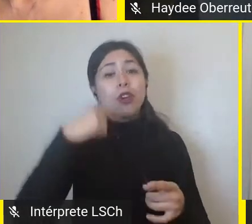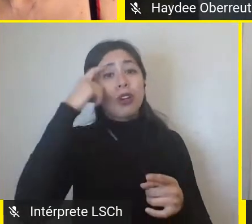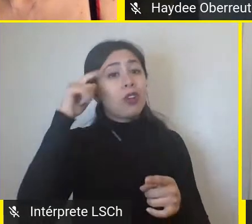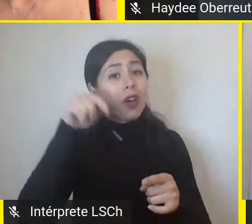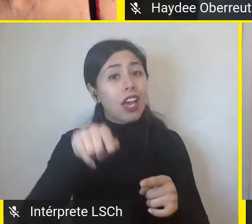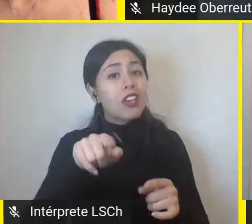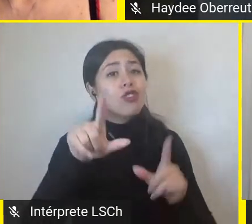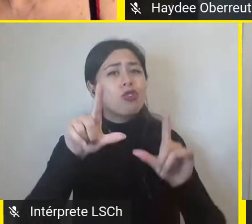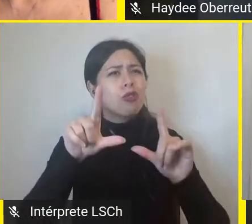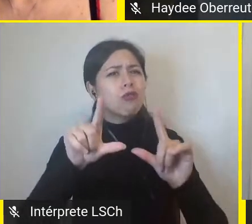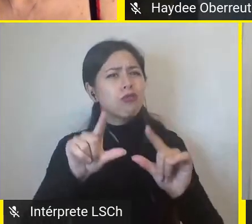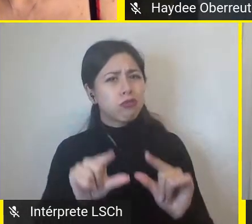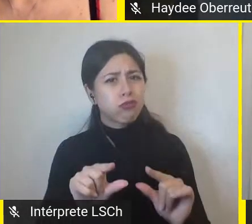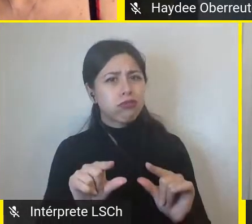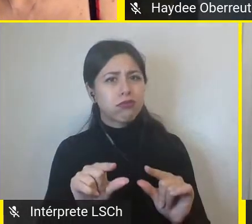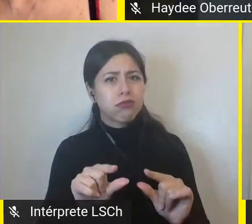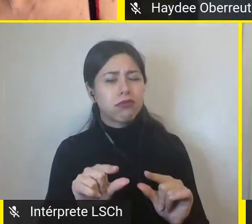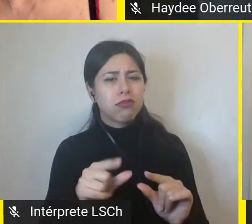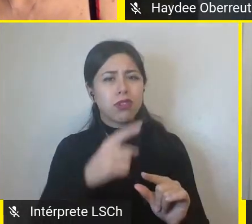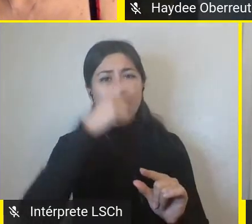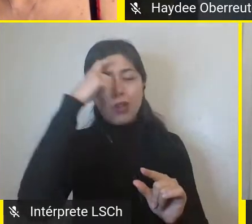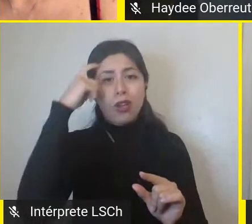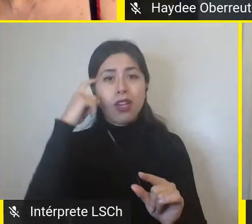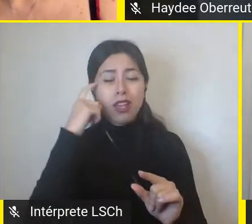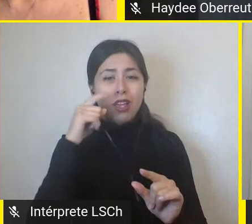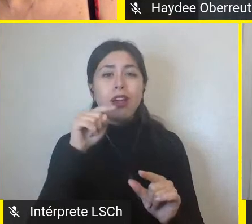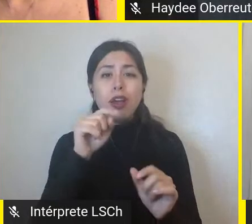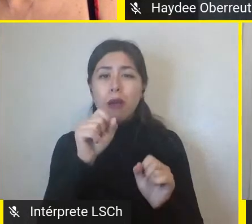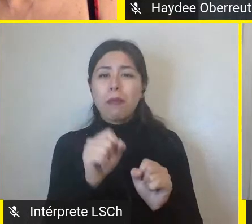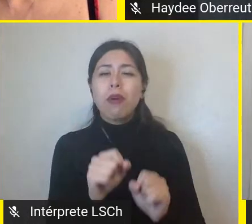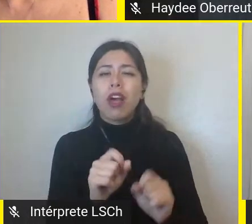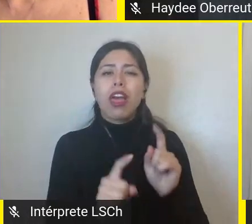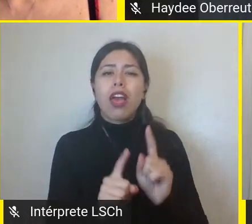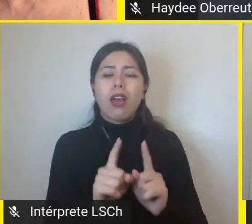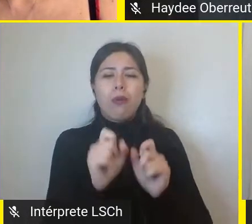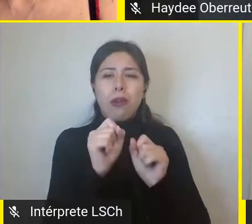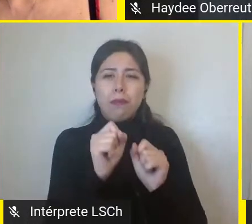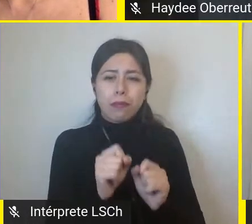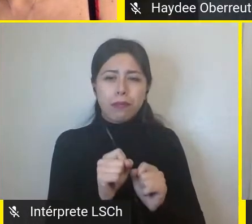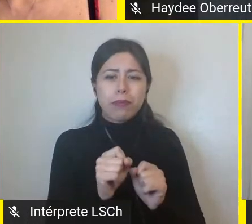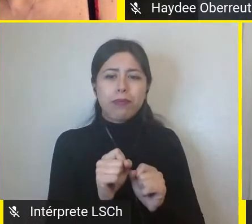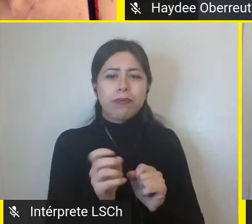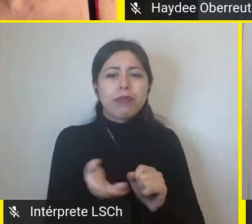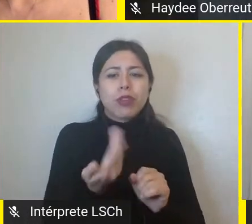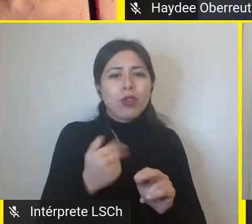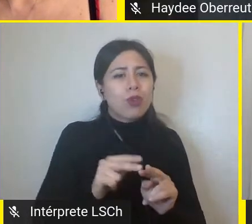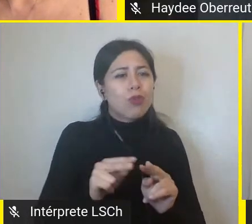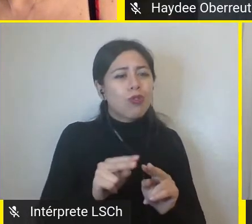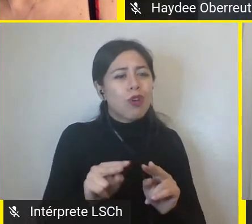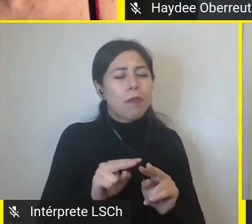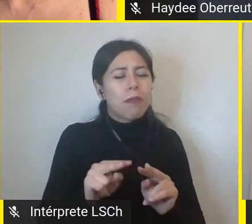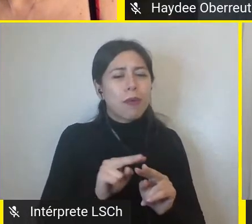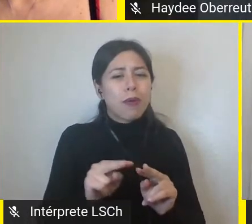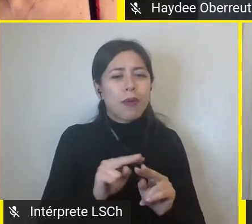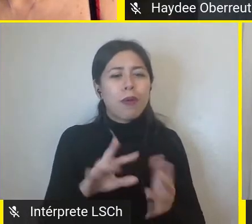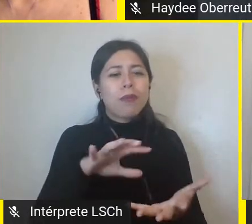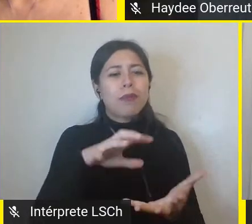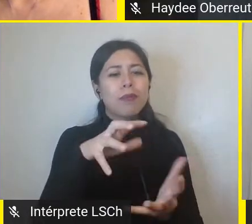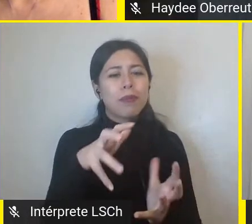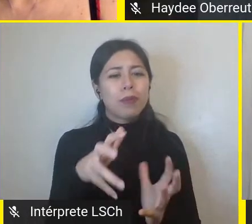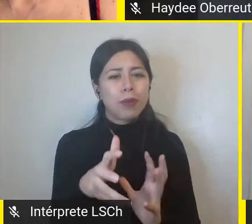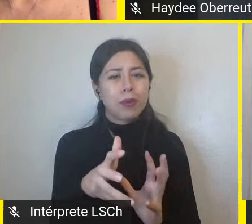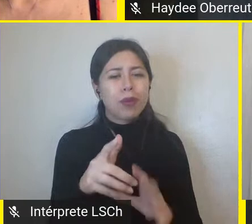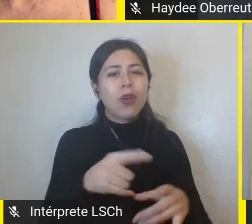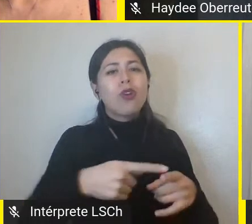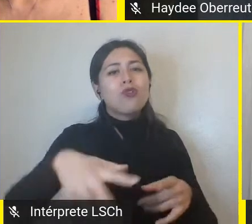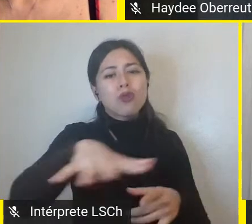parece que puede haber posibilidades de que generemos un mundo o una sociedad chilena donde